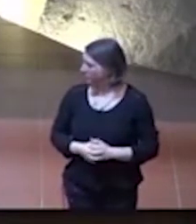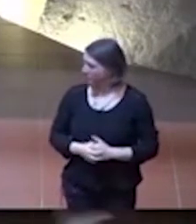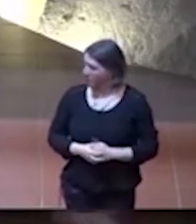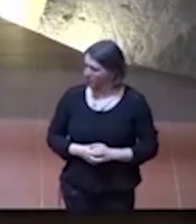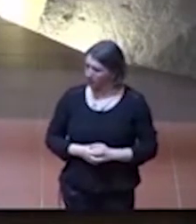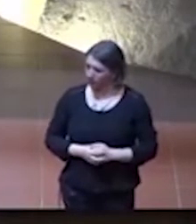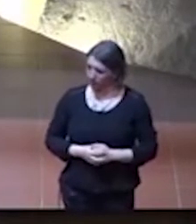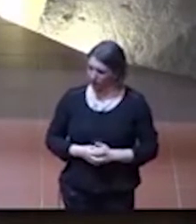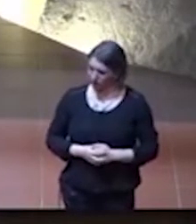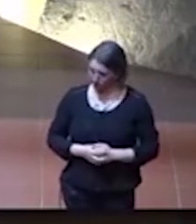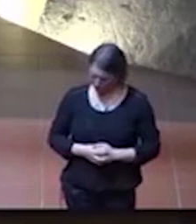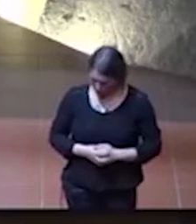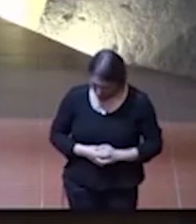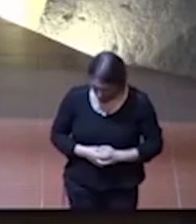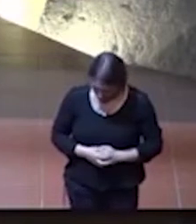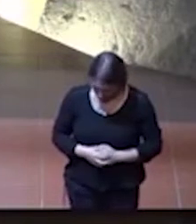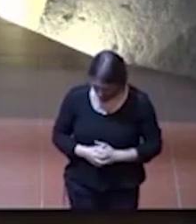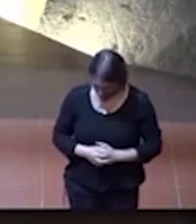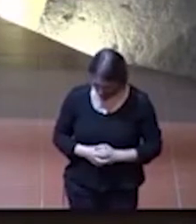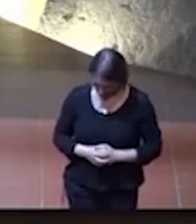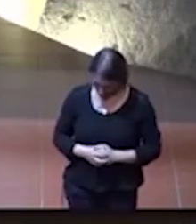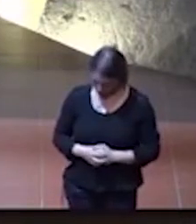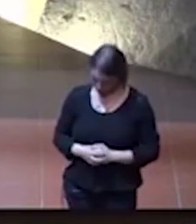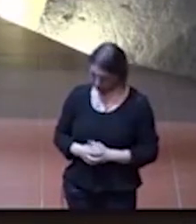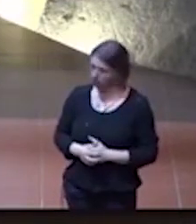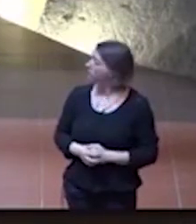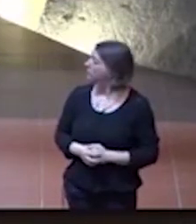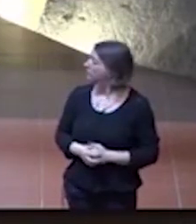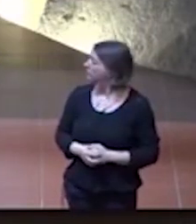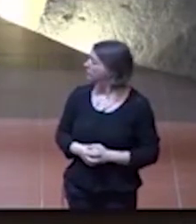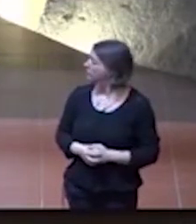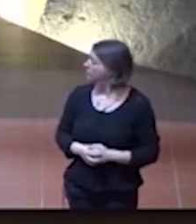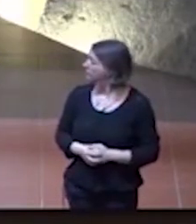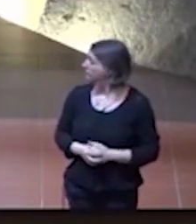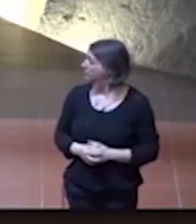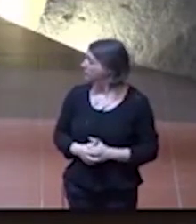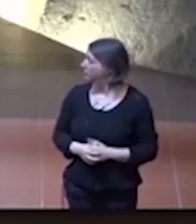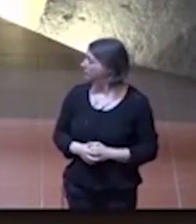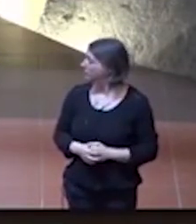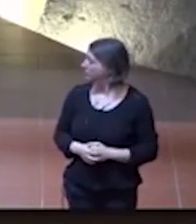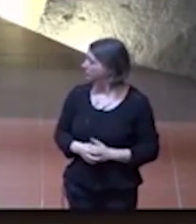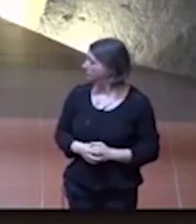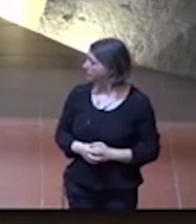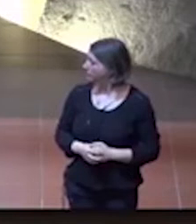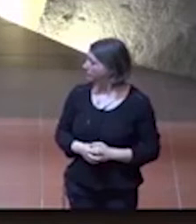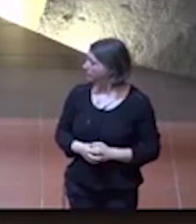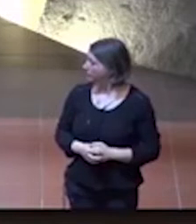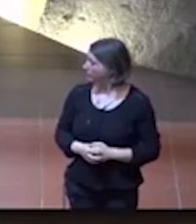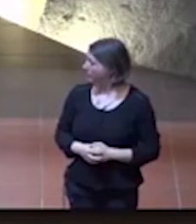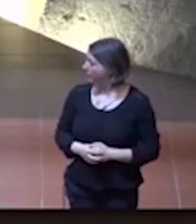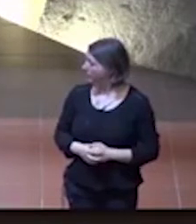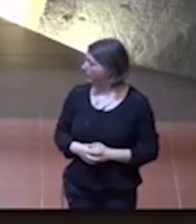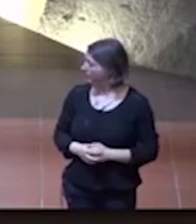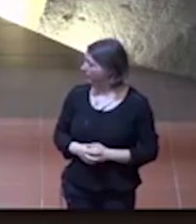Es triste para los pueblos saber que en el siglo XXI exigir democracia y